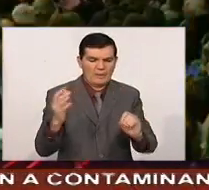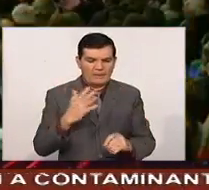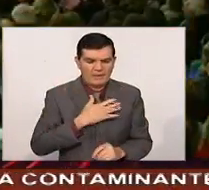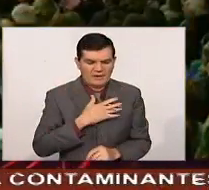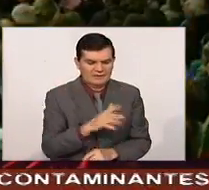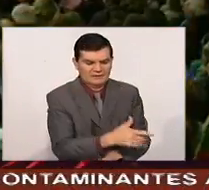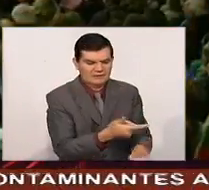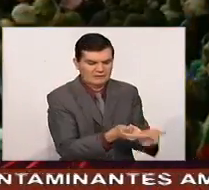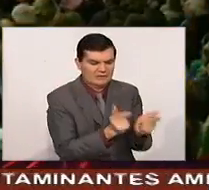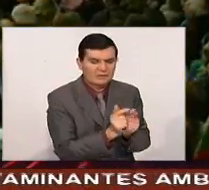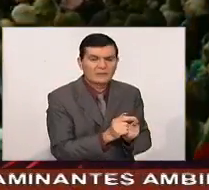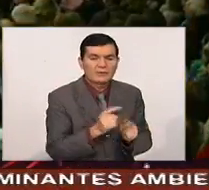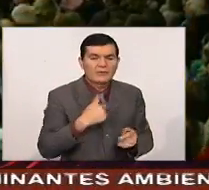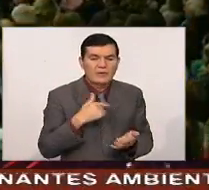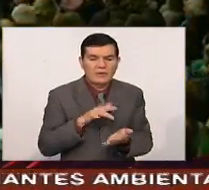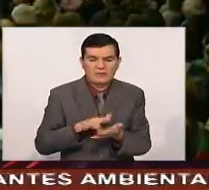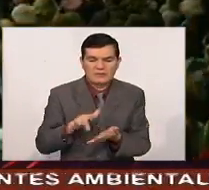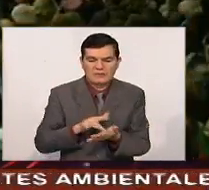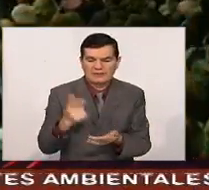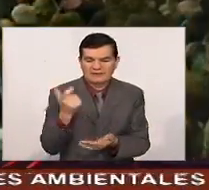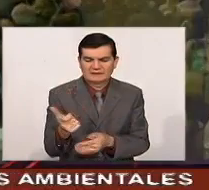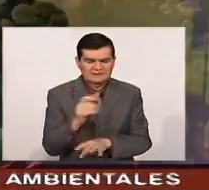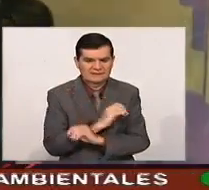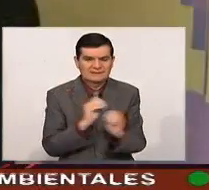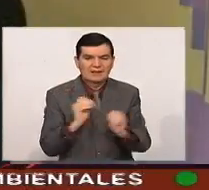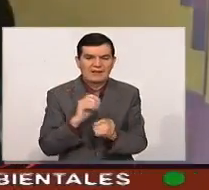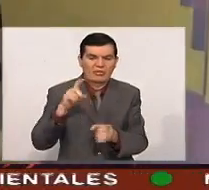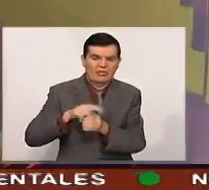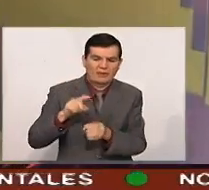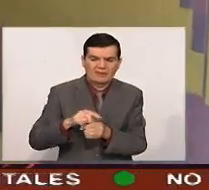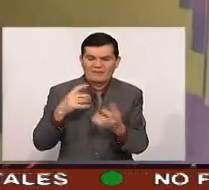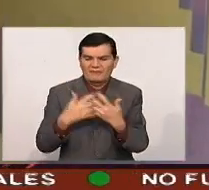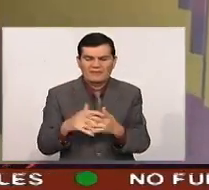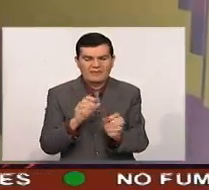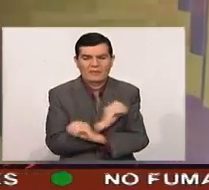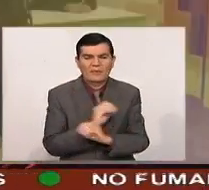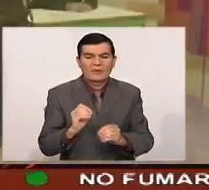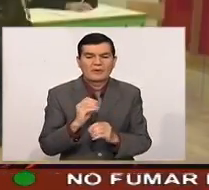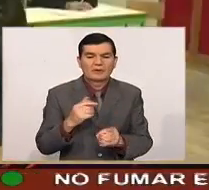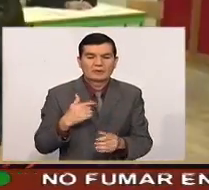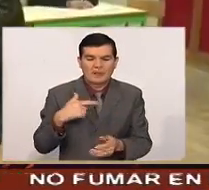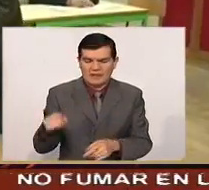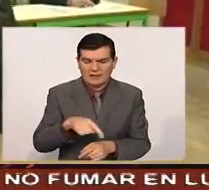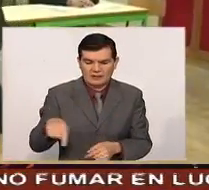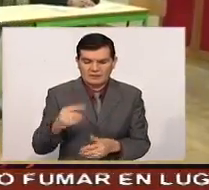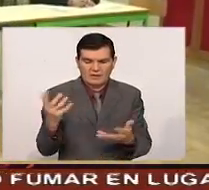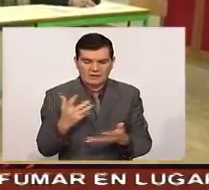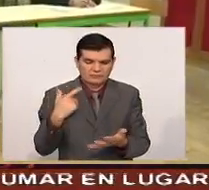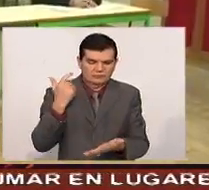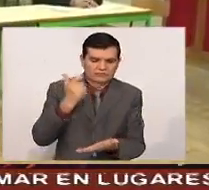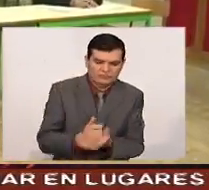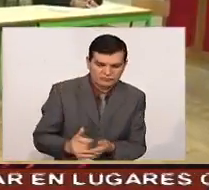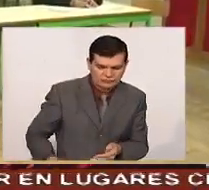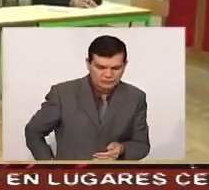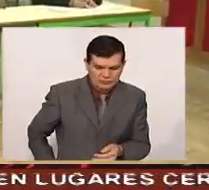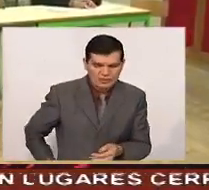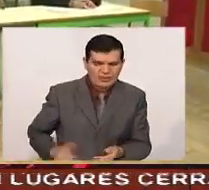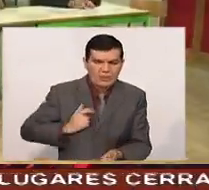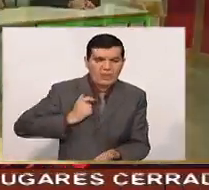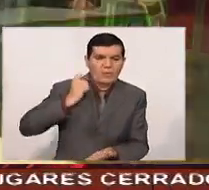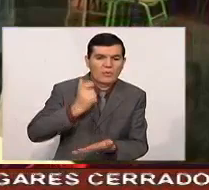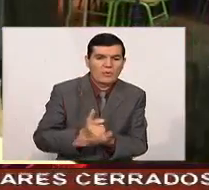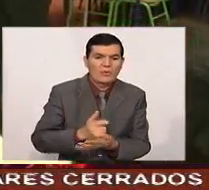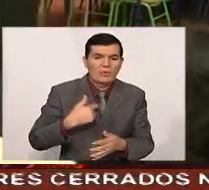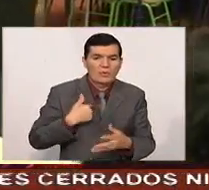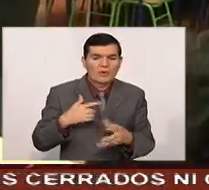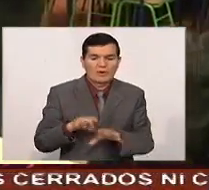partido, apoyo económico sobre todo, ni donativos de empresarios. De hecho, la mayor parte de su campaña la pagó de su bolsillo y